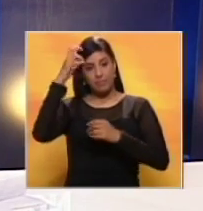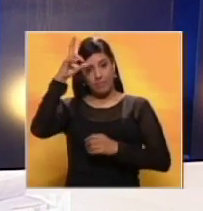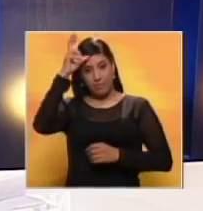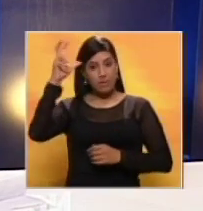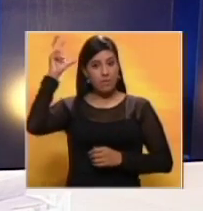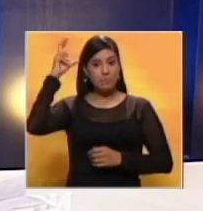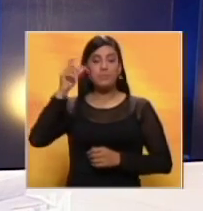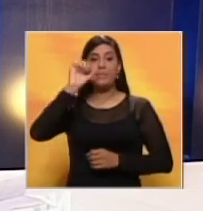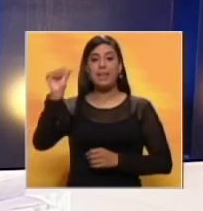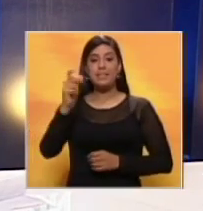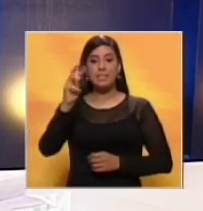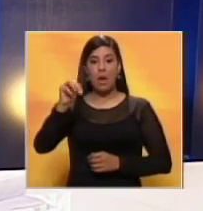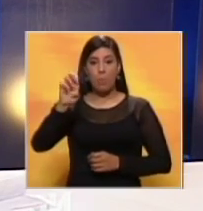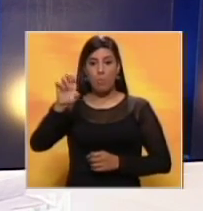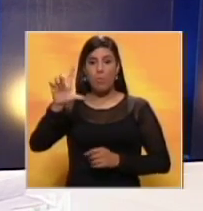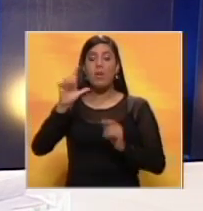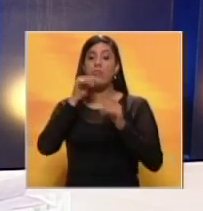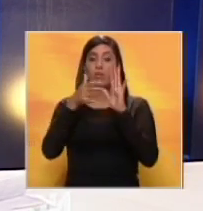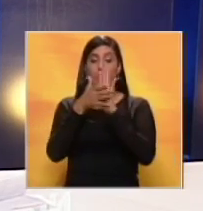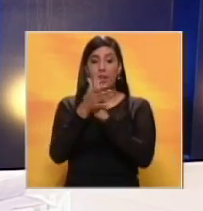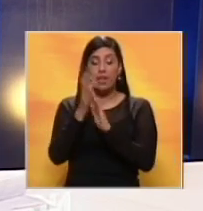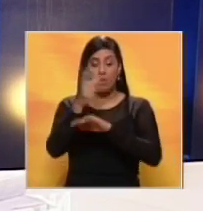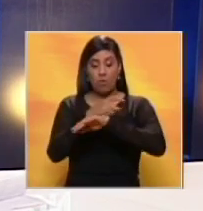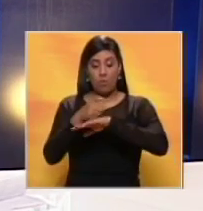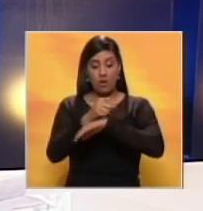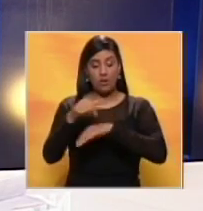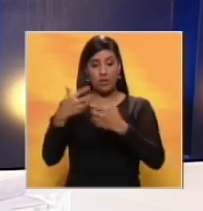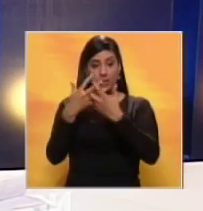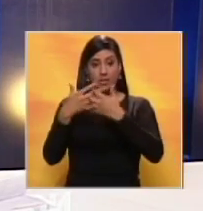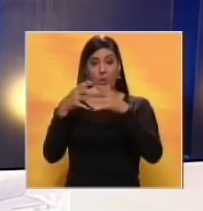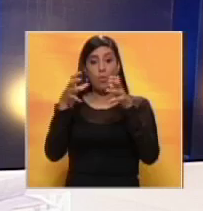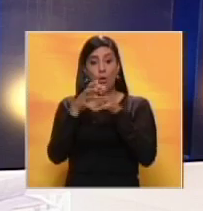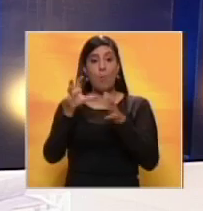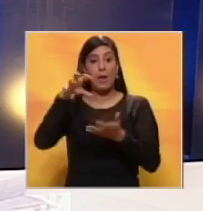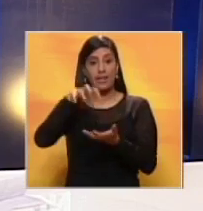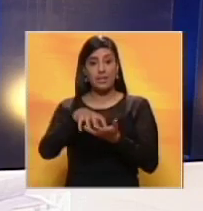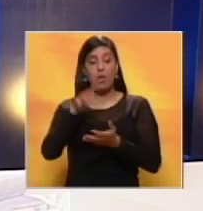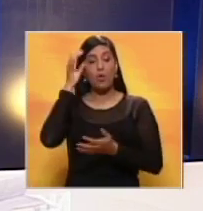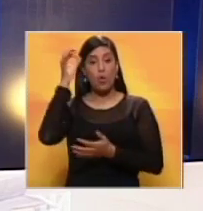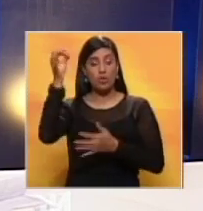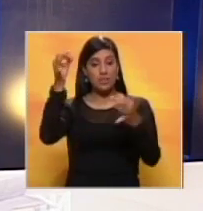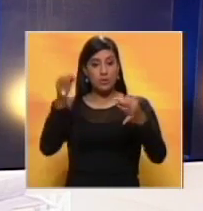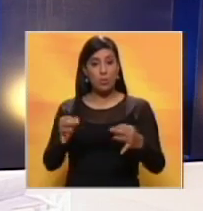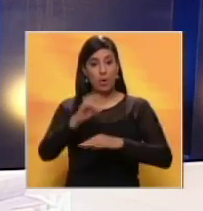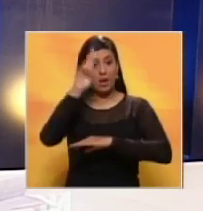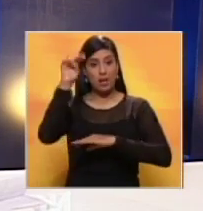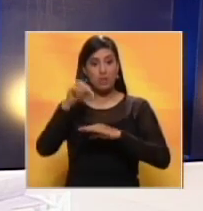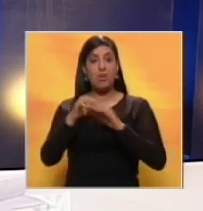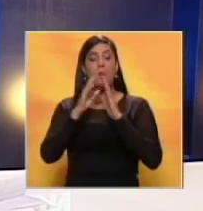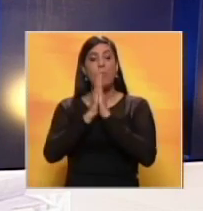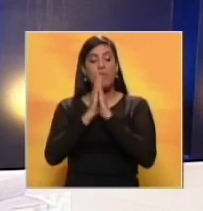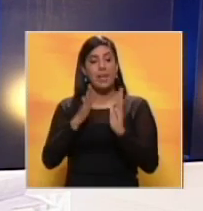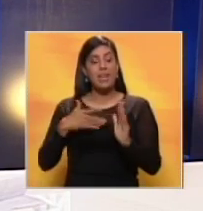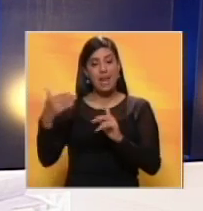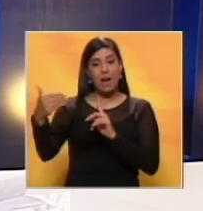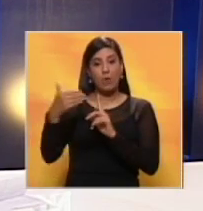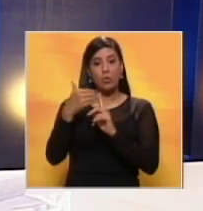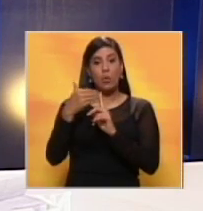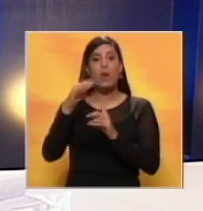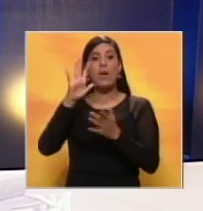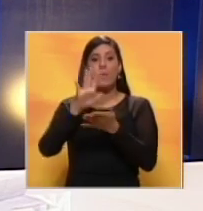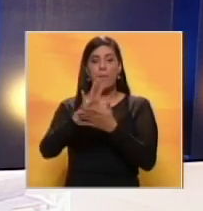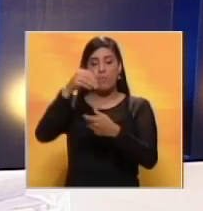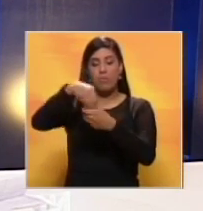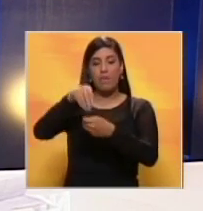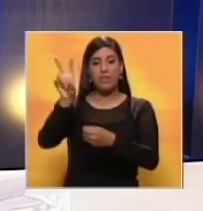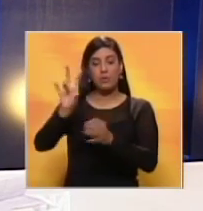República, Samuel Moncada, aseguró que el gobierno de Estados Unidos, a través del Departamento de Estado y el Consejo de Seguridad Nacional, pretenden atacar la